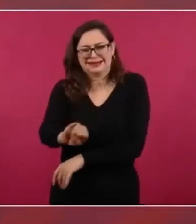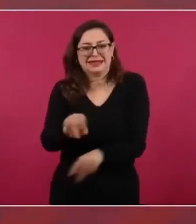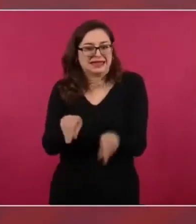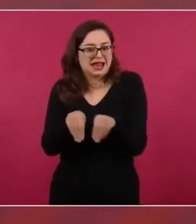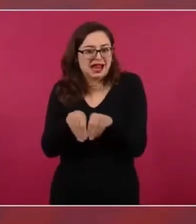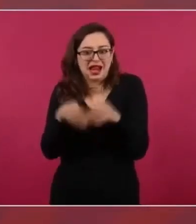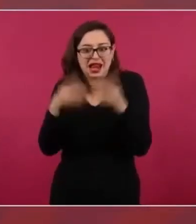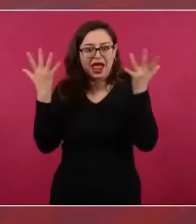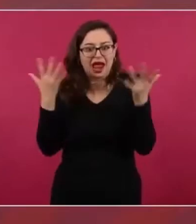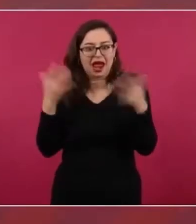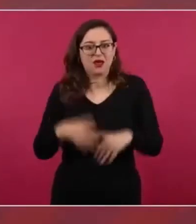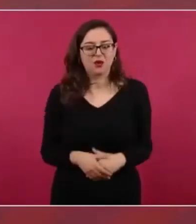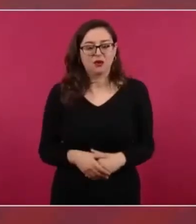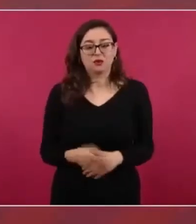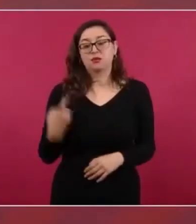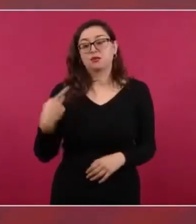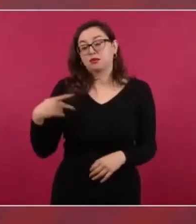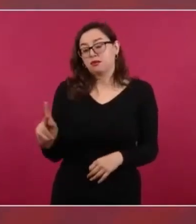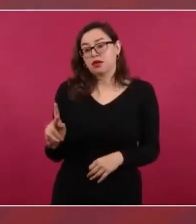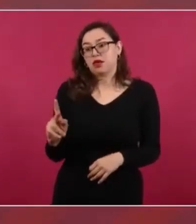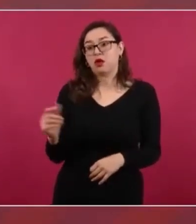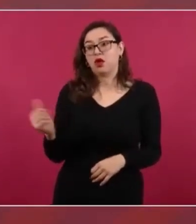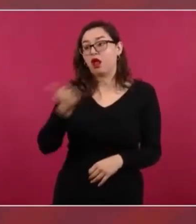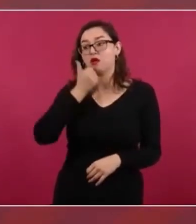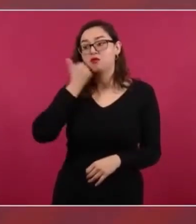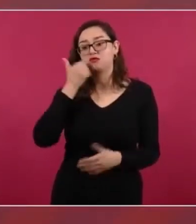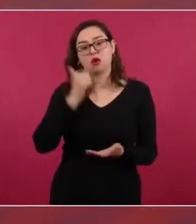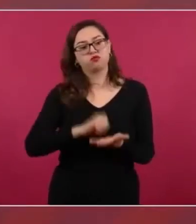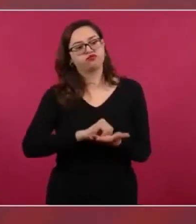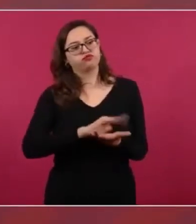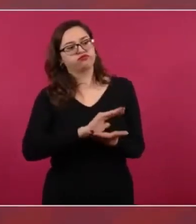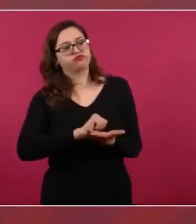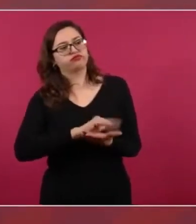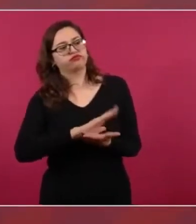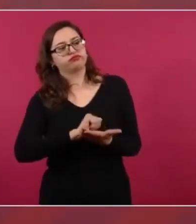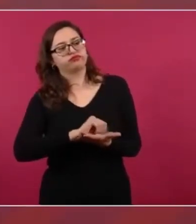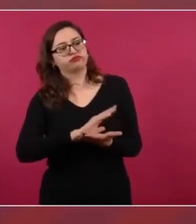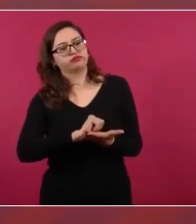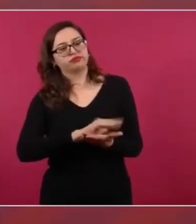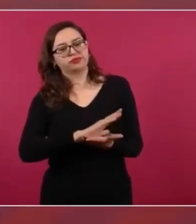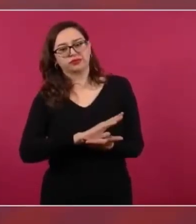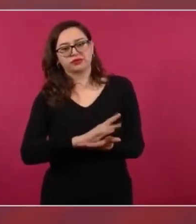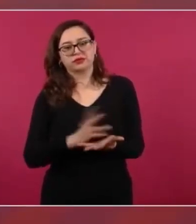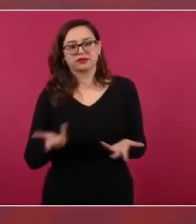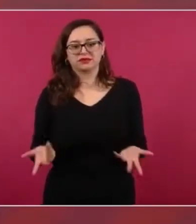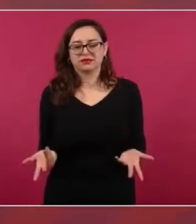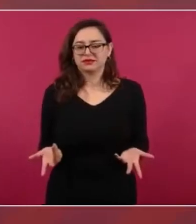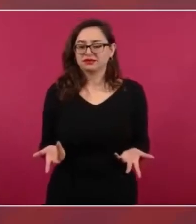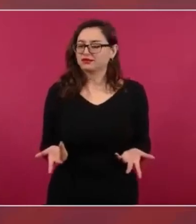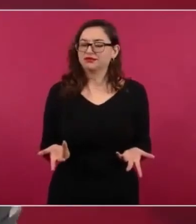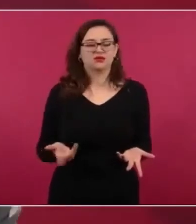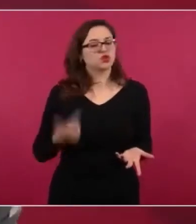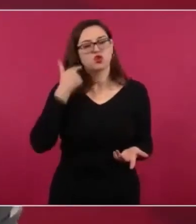no se rechace a los que quieren estudiar.